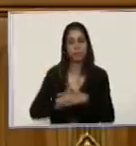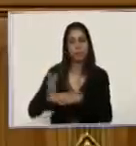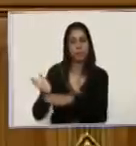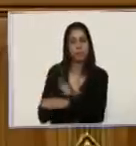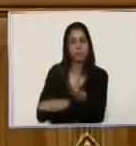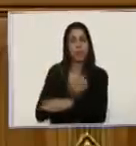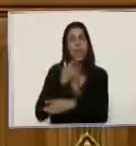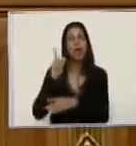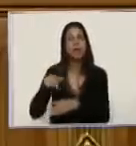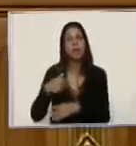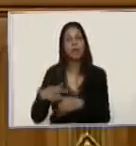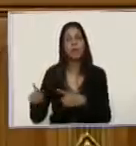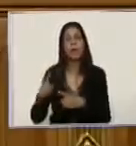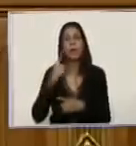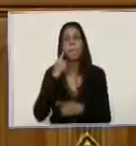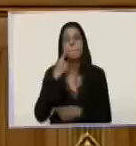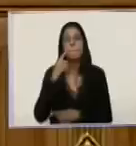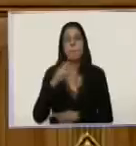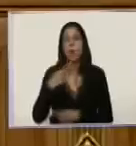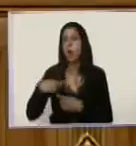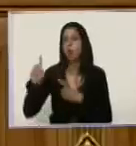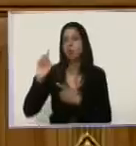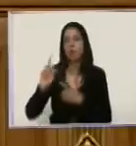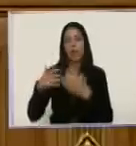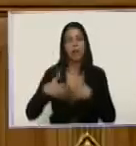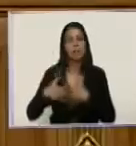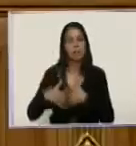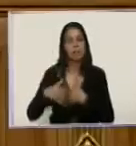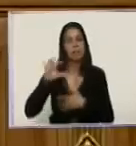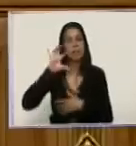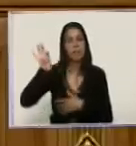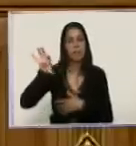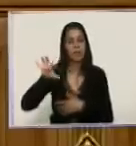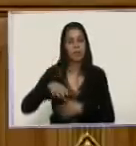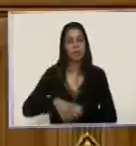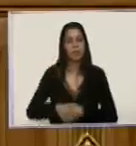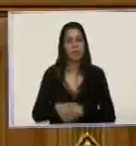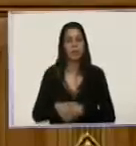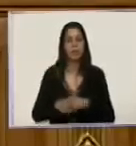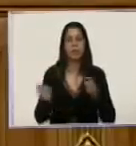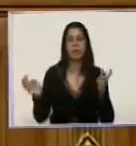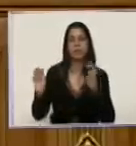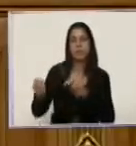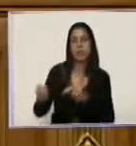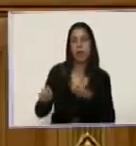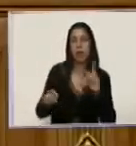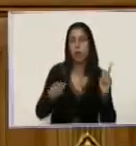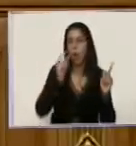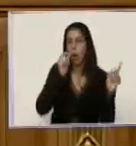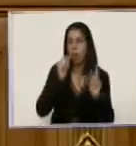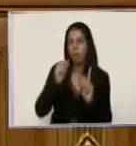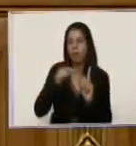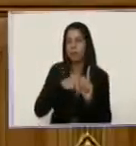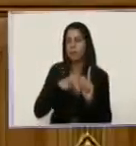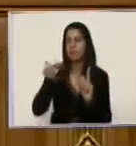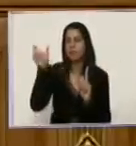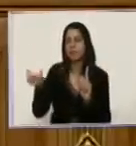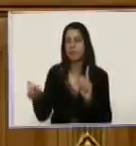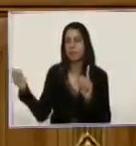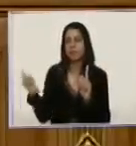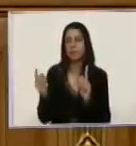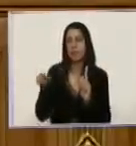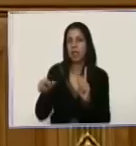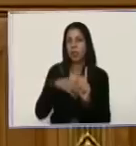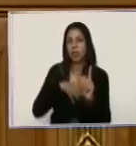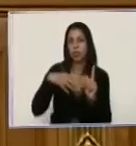Miren, Vanguard, señores, cuando Richard Nixon se reunió con Mao Zedong, que fue Henry Kissinger.